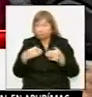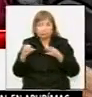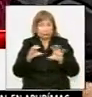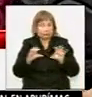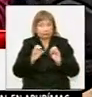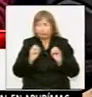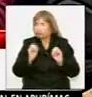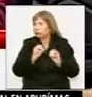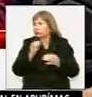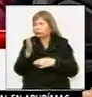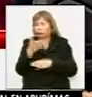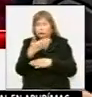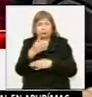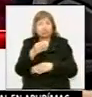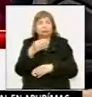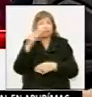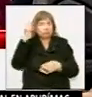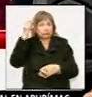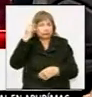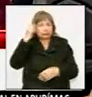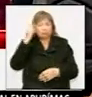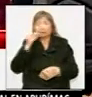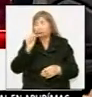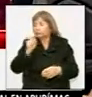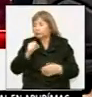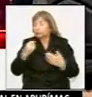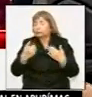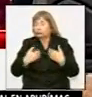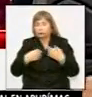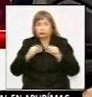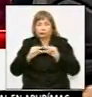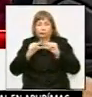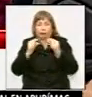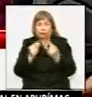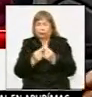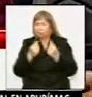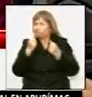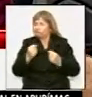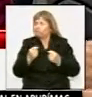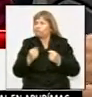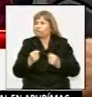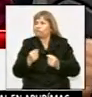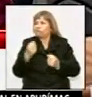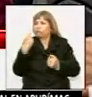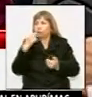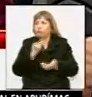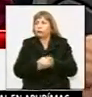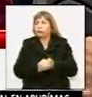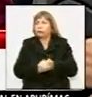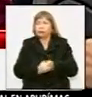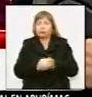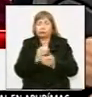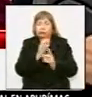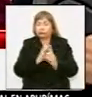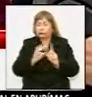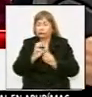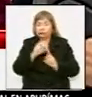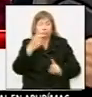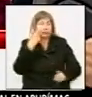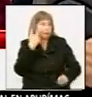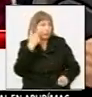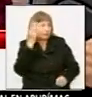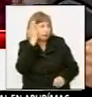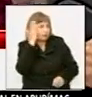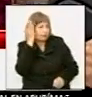sin banderas políticas, que sí tenemos que hacer un grupo muy fuerte para que la cultura en el país reconozca